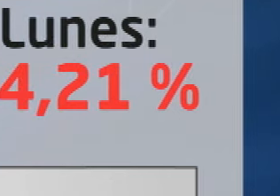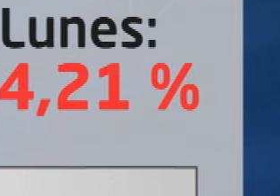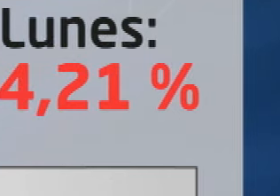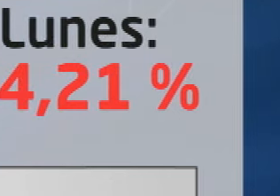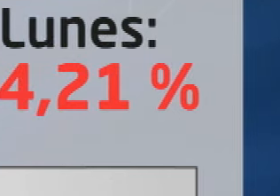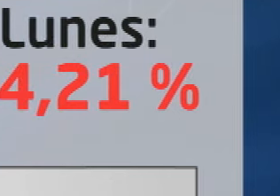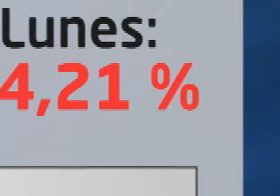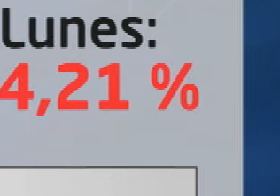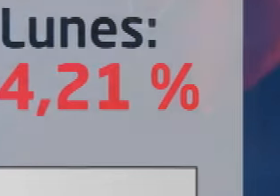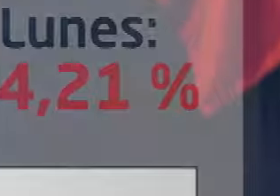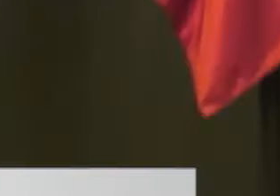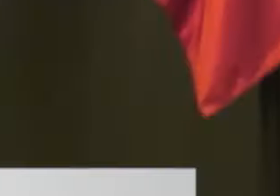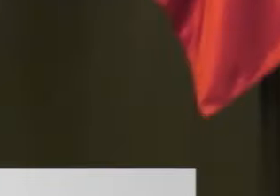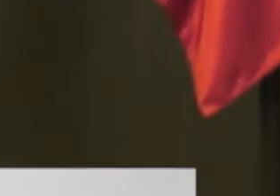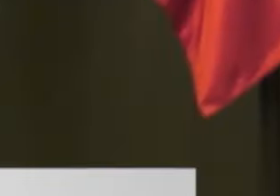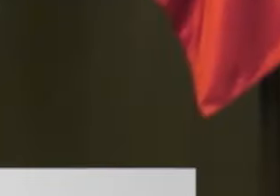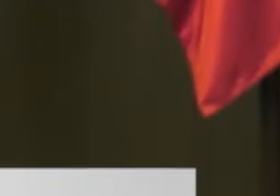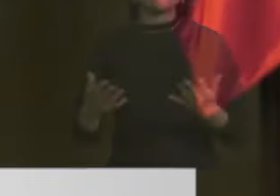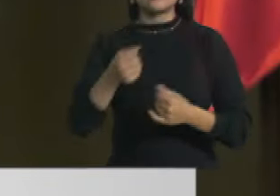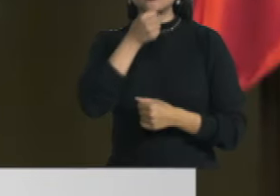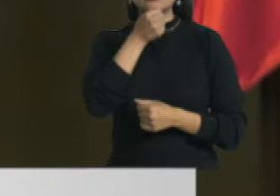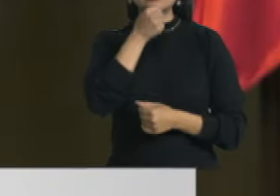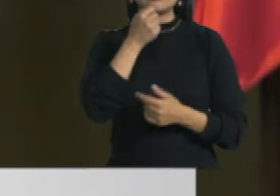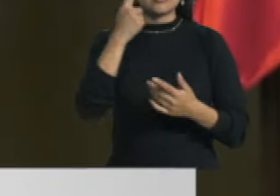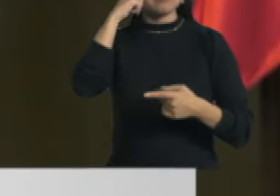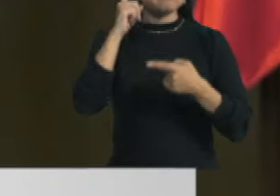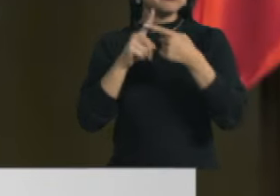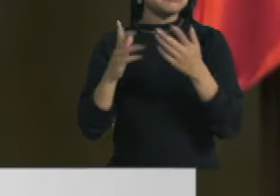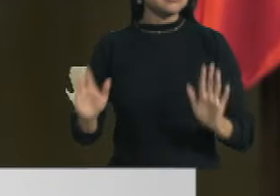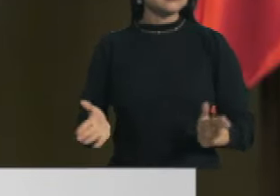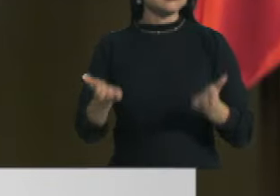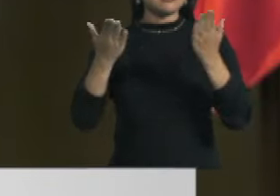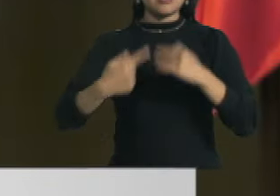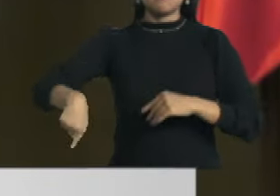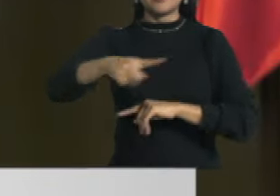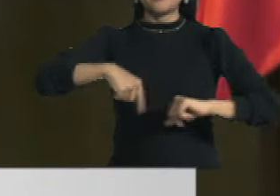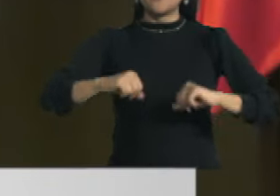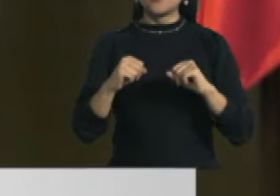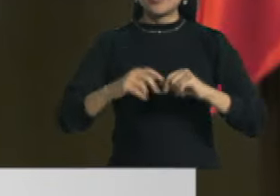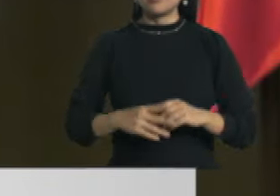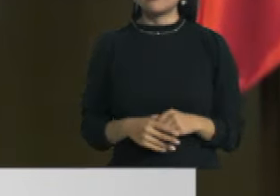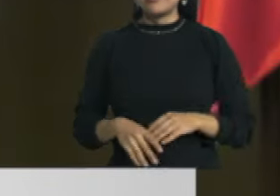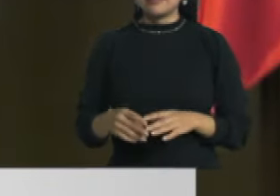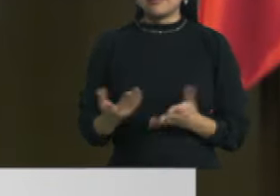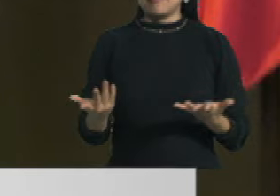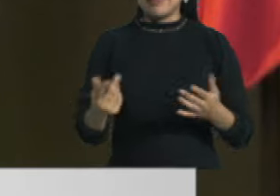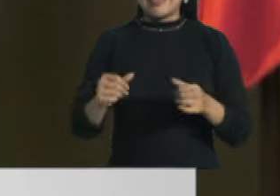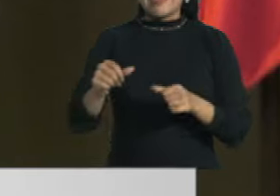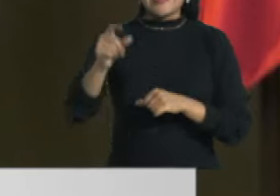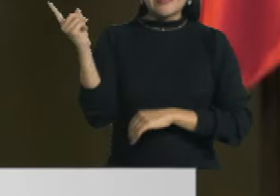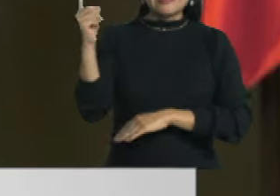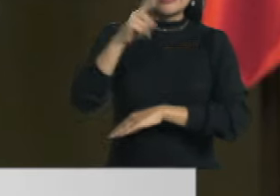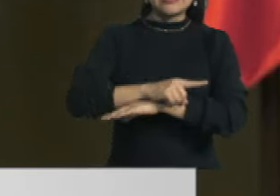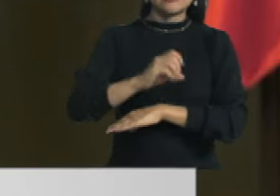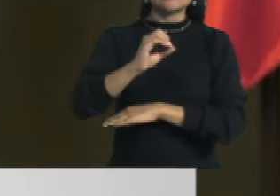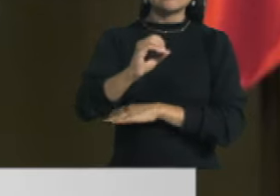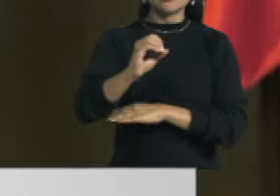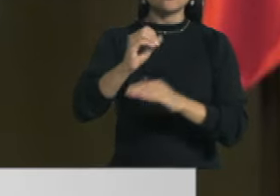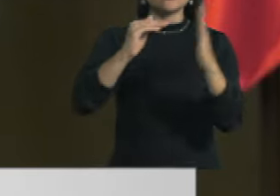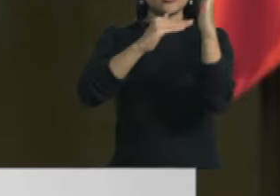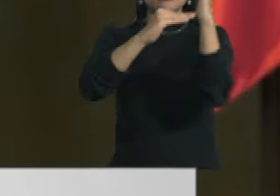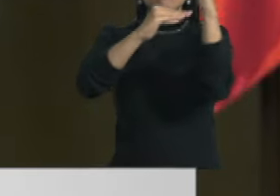ascenso y una noticia pues algo optimista para todos los bogotanos. Recordemos que se llegará al día cero cuando esta ocupación